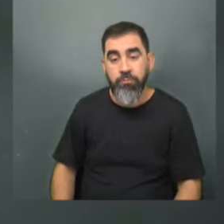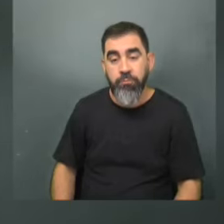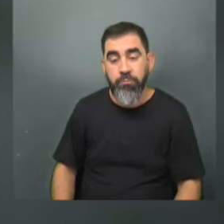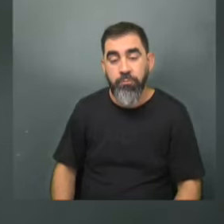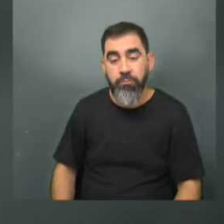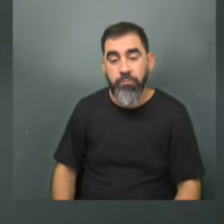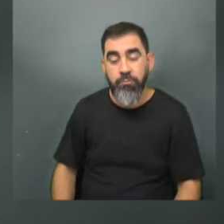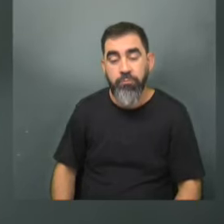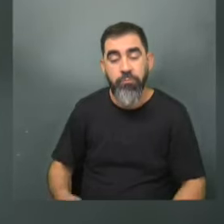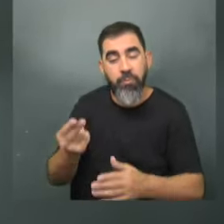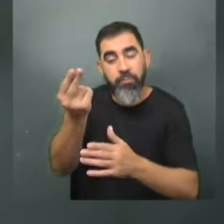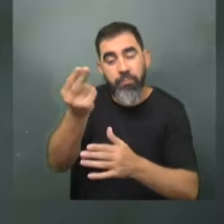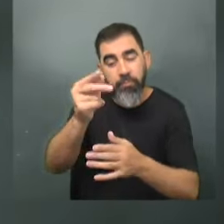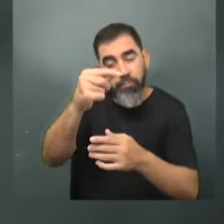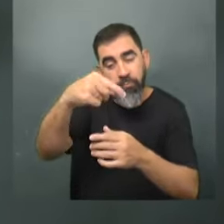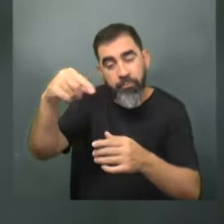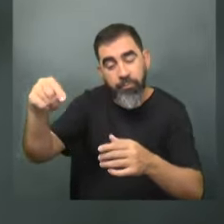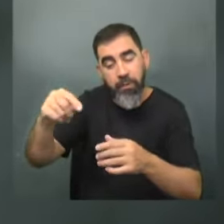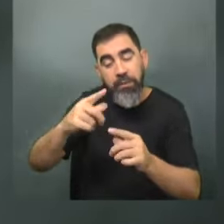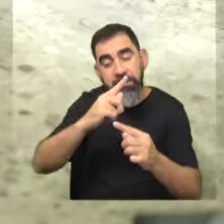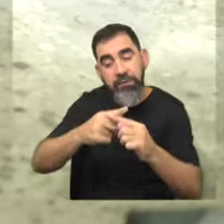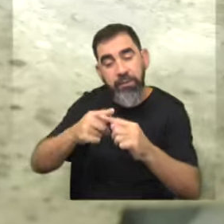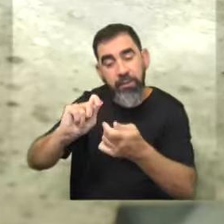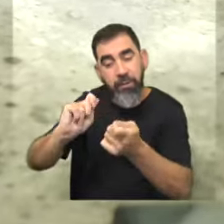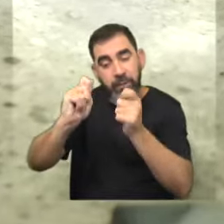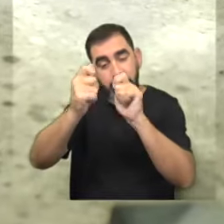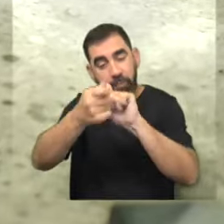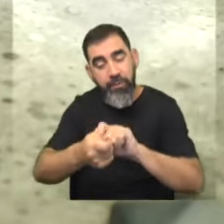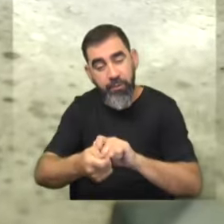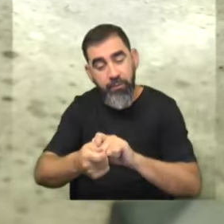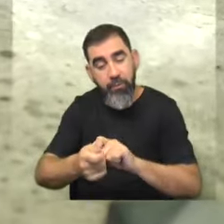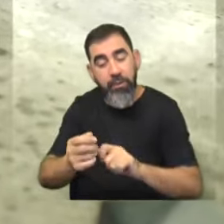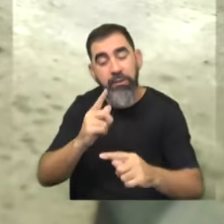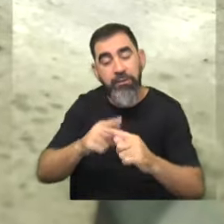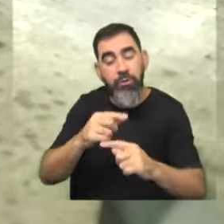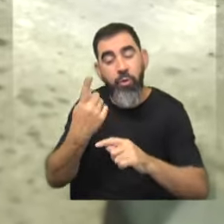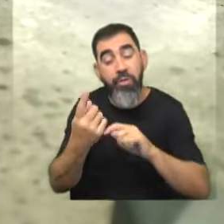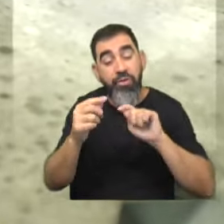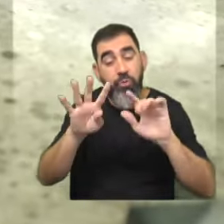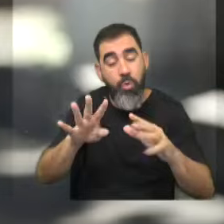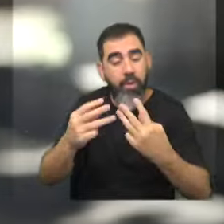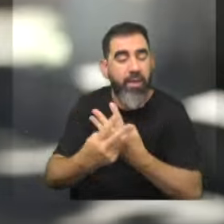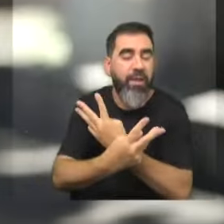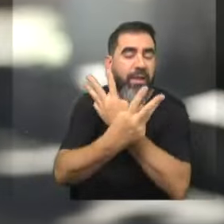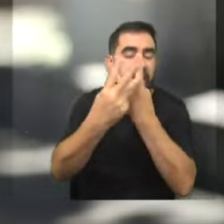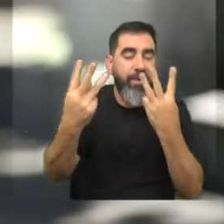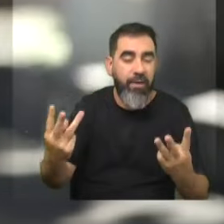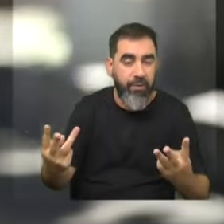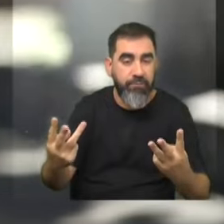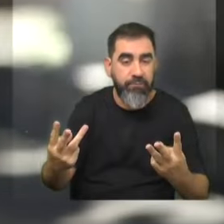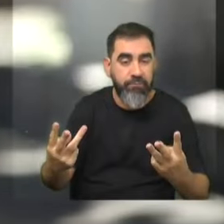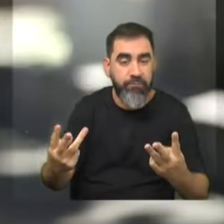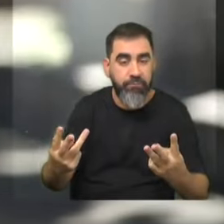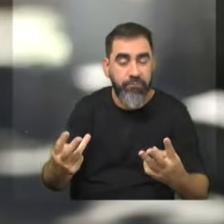En cuanto a las inscripciones, el cementerio ha ido cambiando. Las inscripciones del siglo XIX generalmente